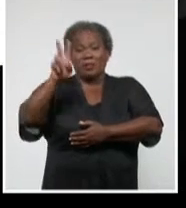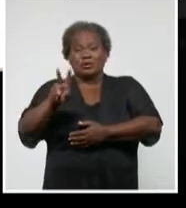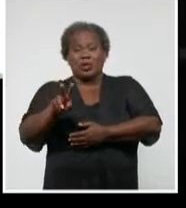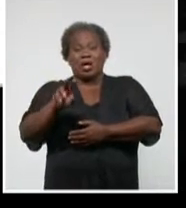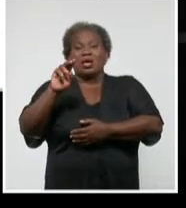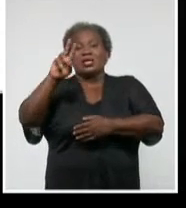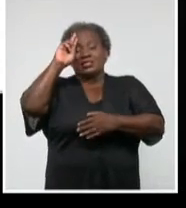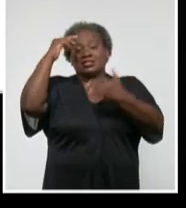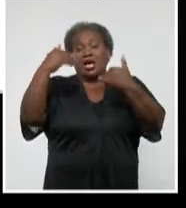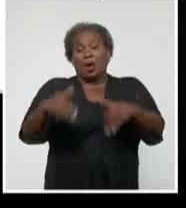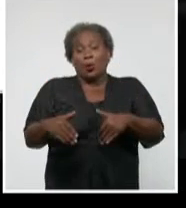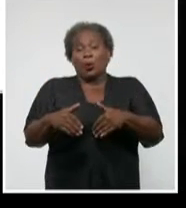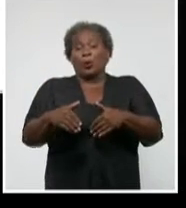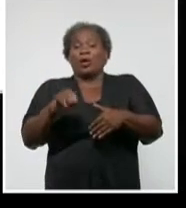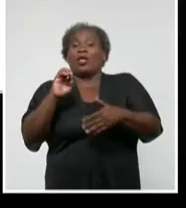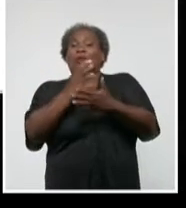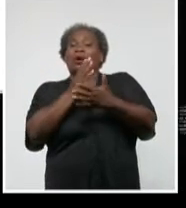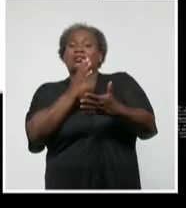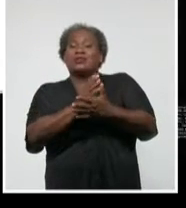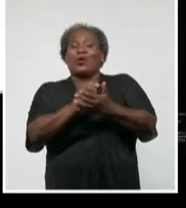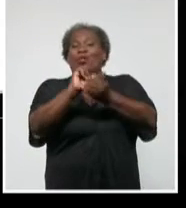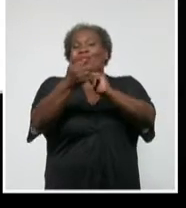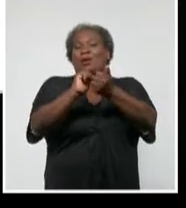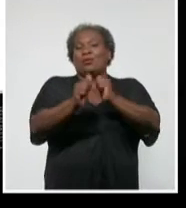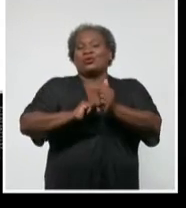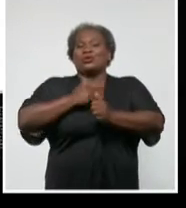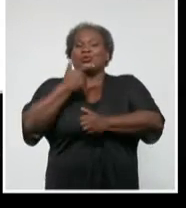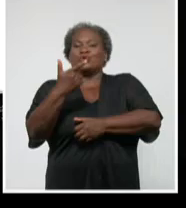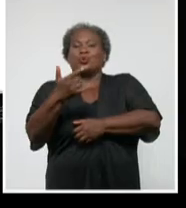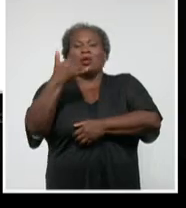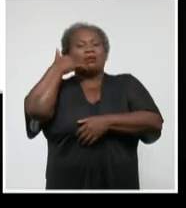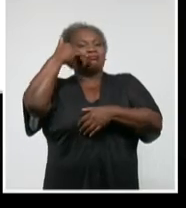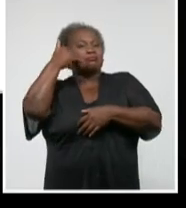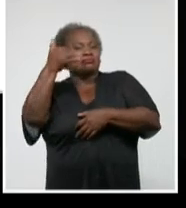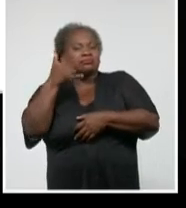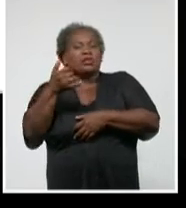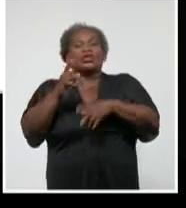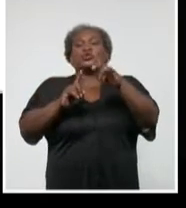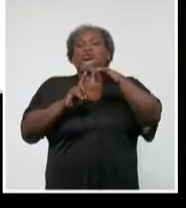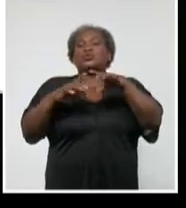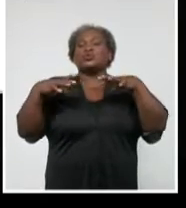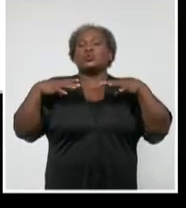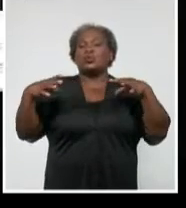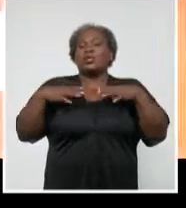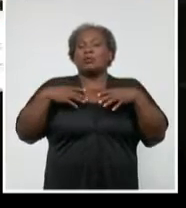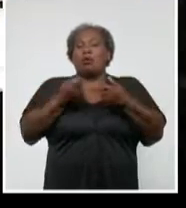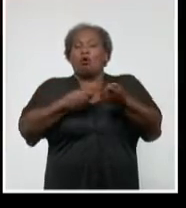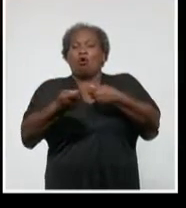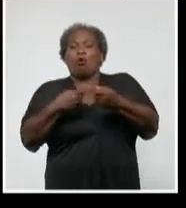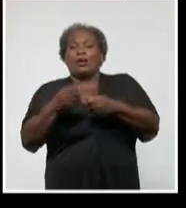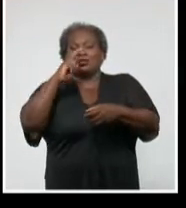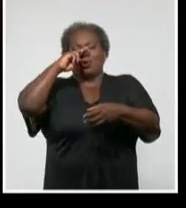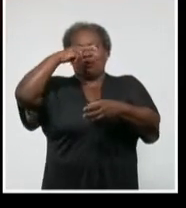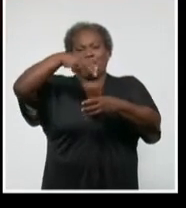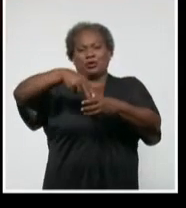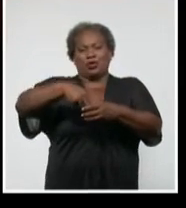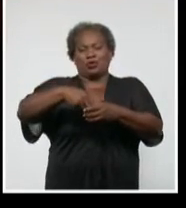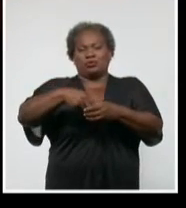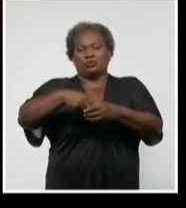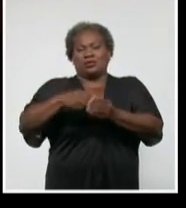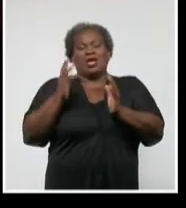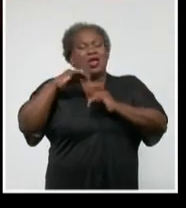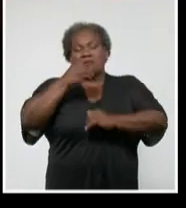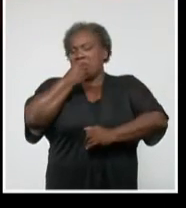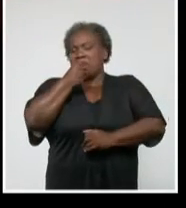educación, deporte, cultura, energía, telecomunicaciones, turismo, comercio exterior y petróleo. No han podido ni